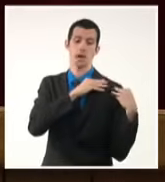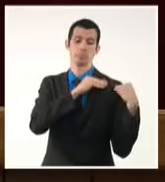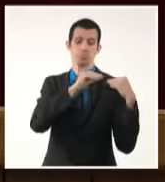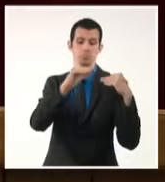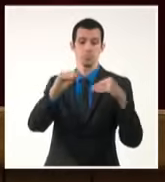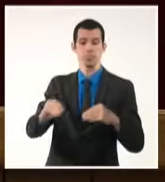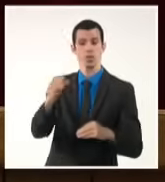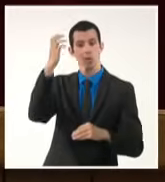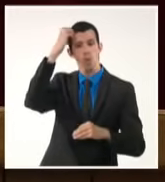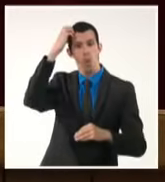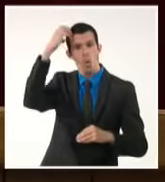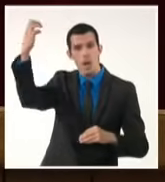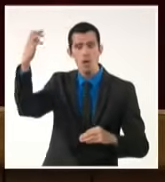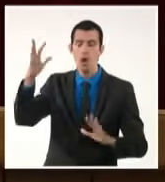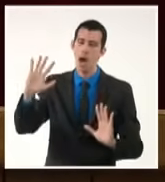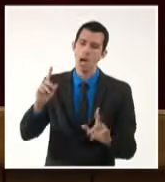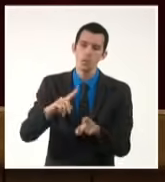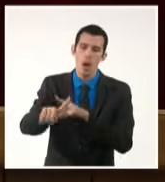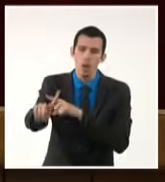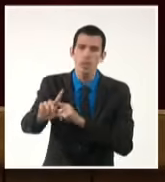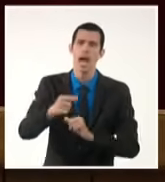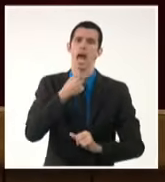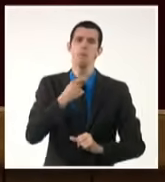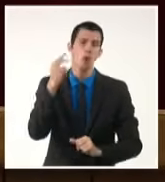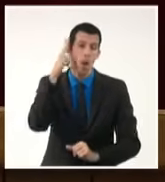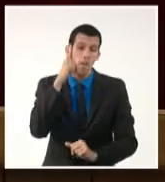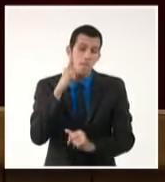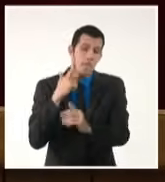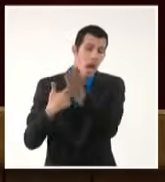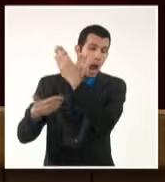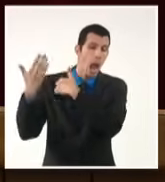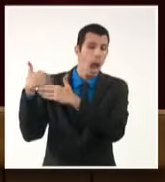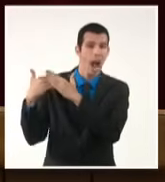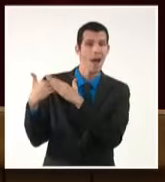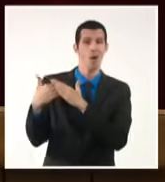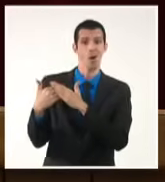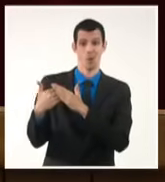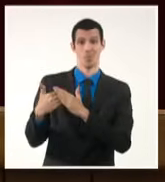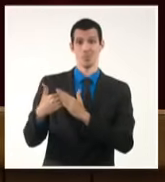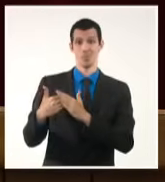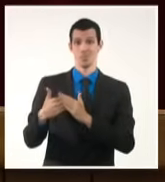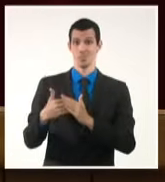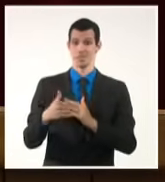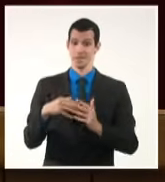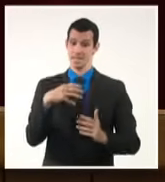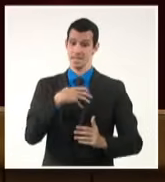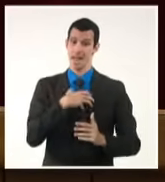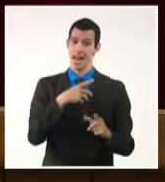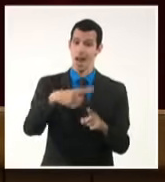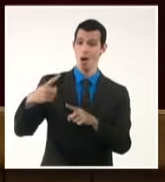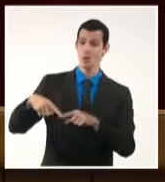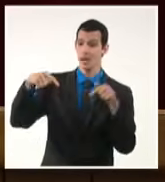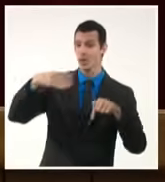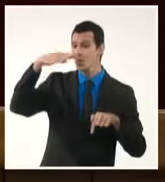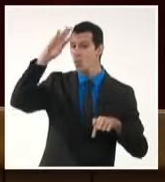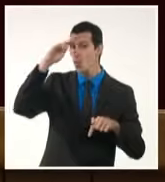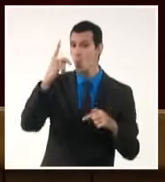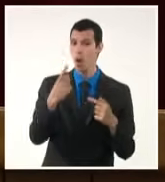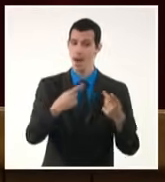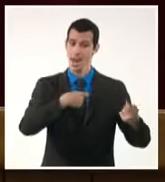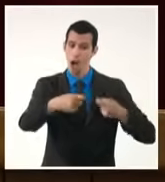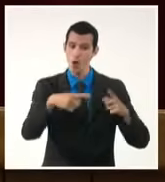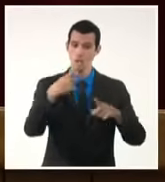vez tuvo una propiedad en Cuba. También establece que durante el periodo que media entre el derrocamiento del